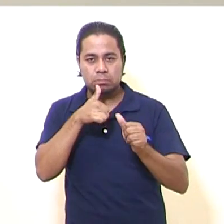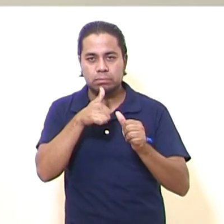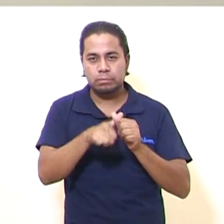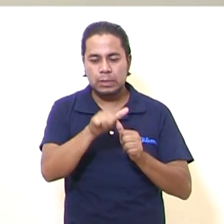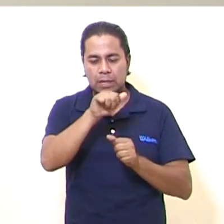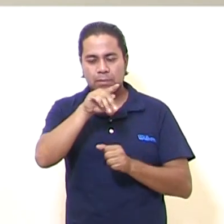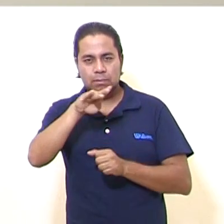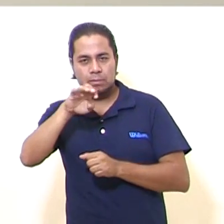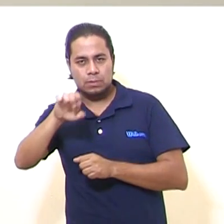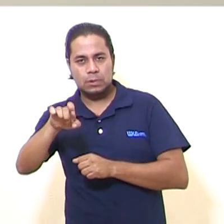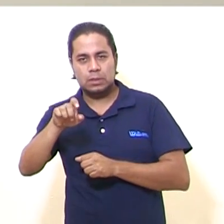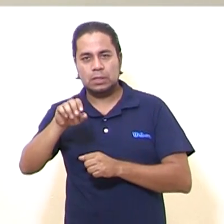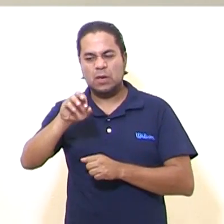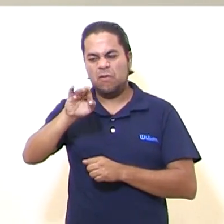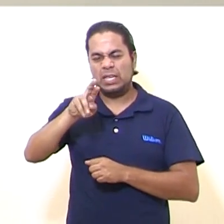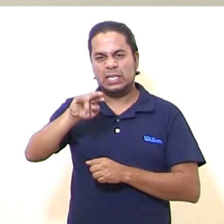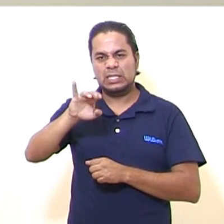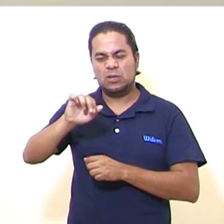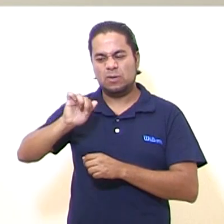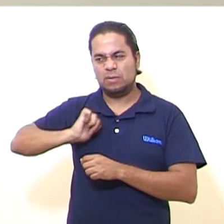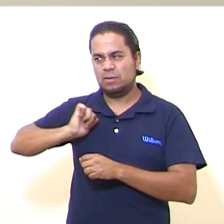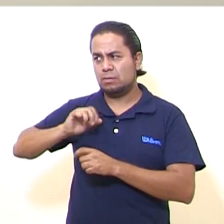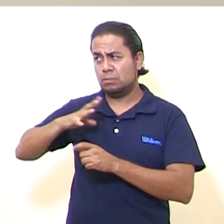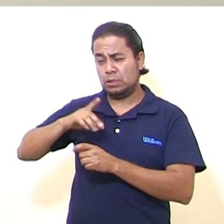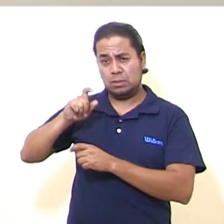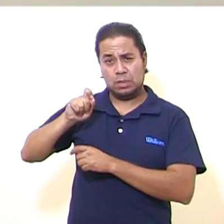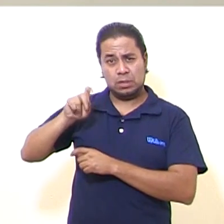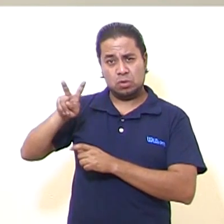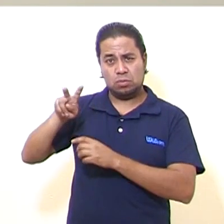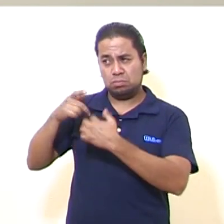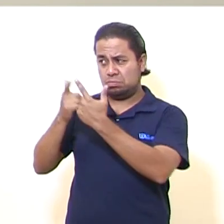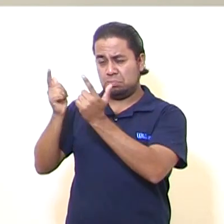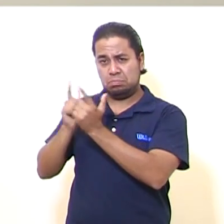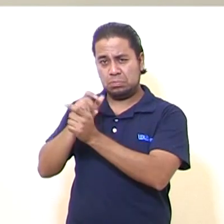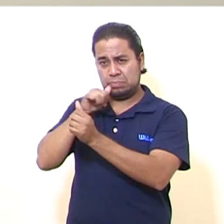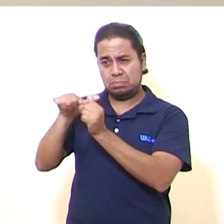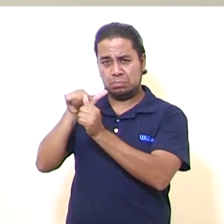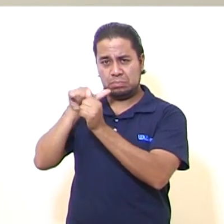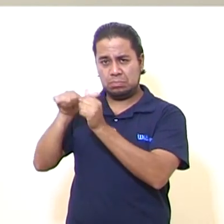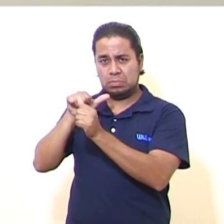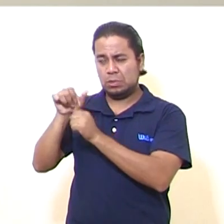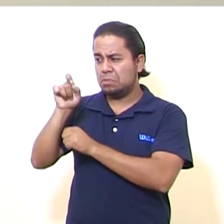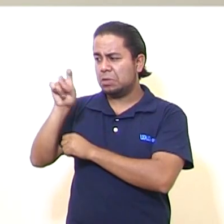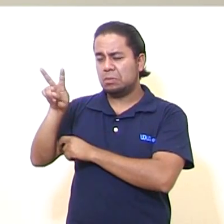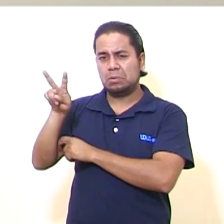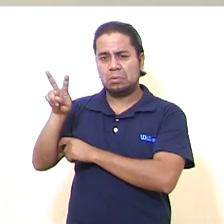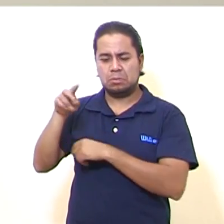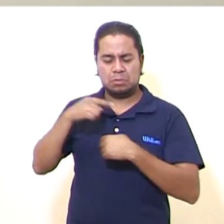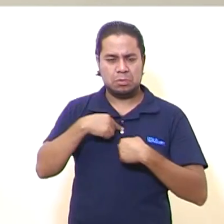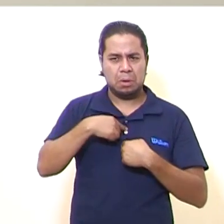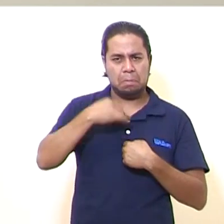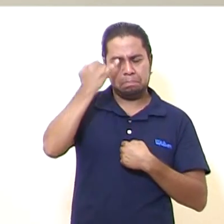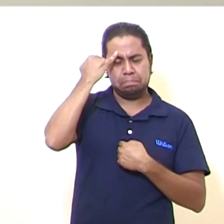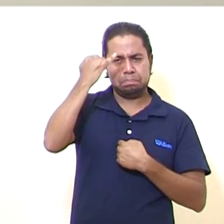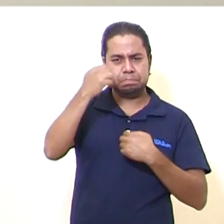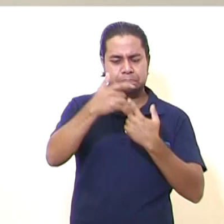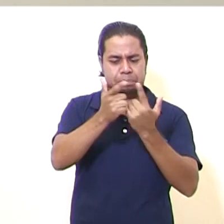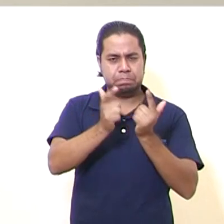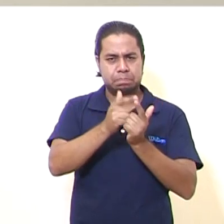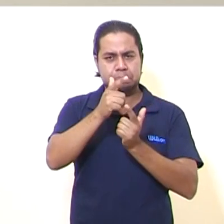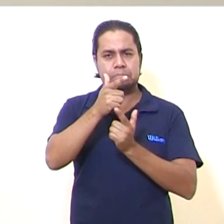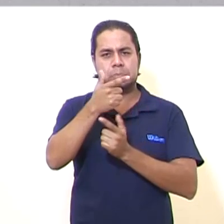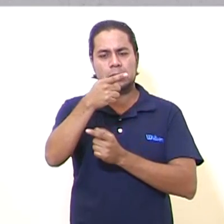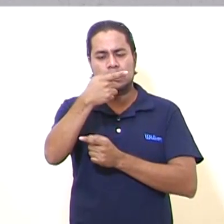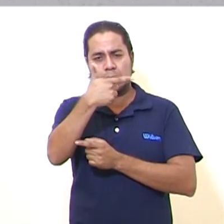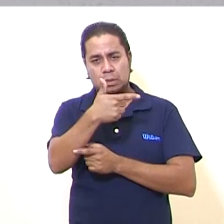sistema fenicio, el cual contaba con 22 vocablos, y ellos añaden dos más. Los